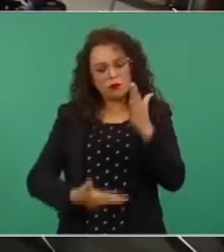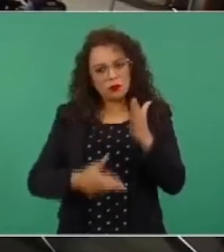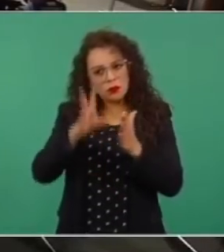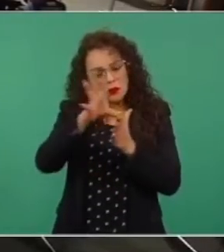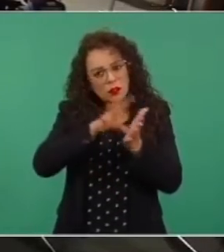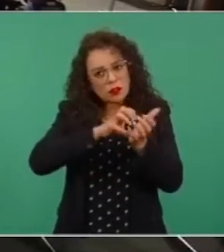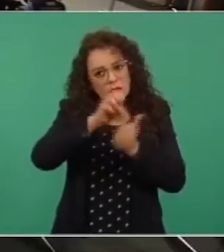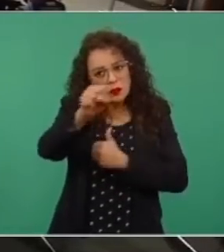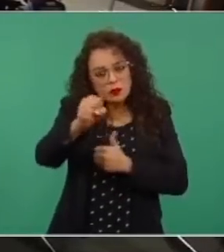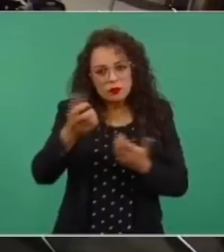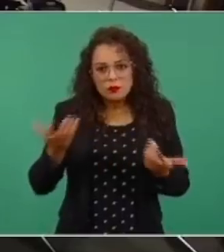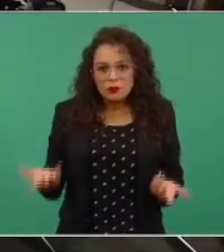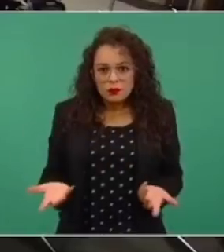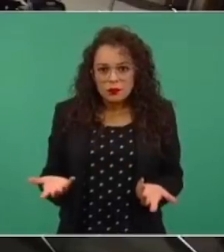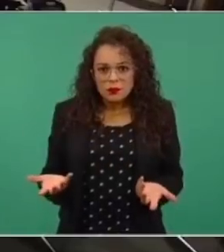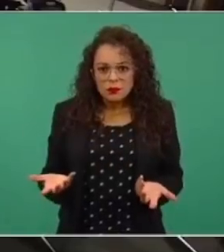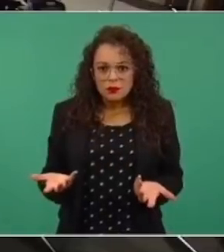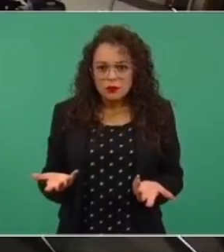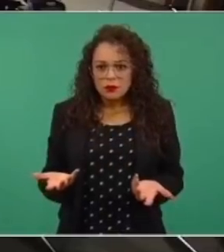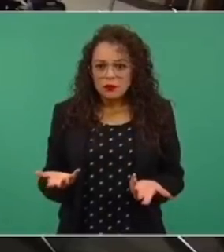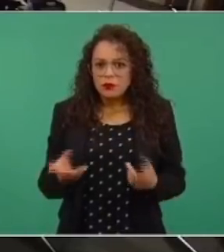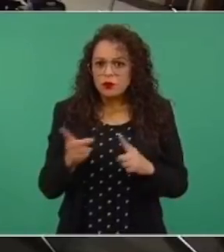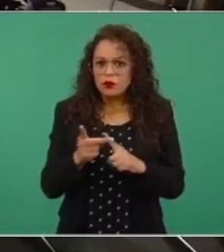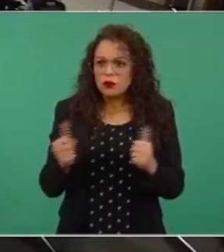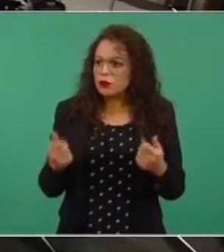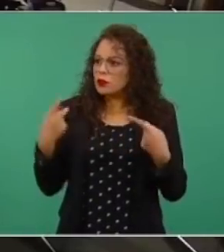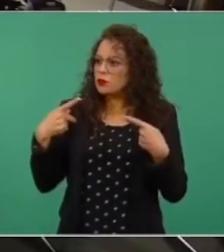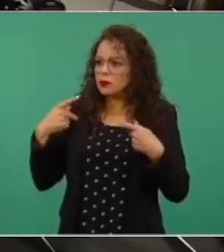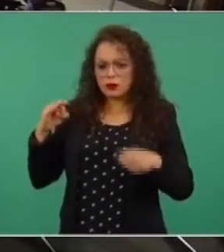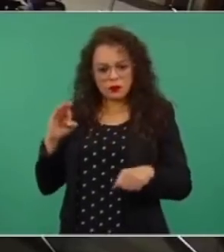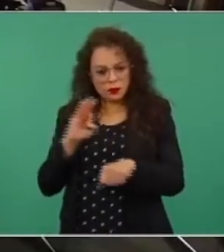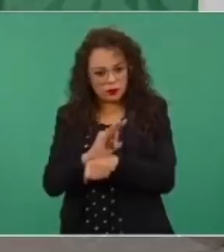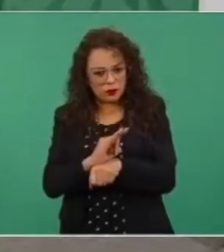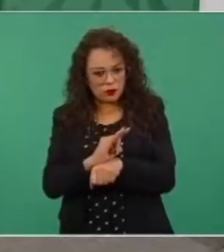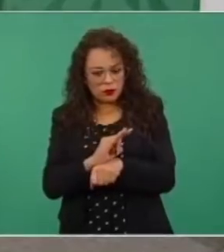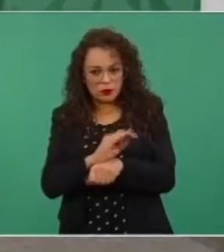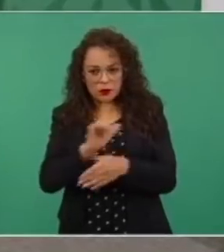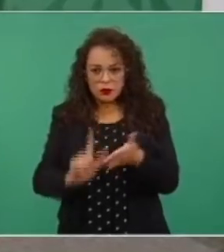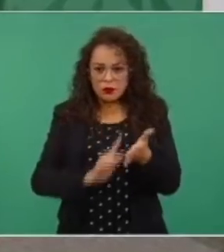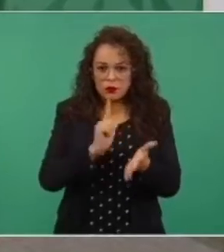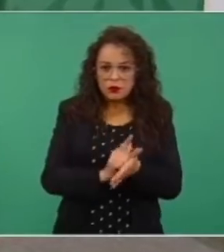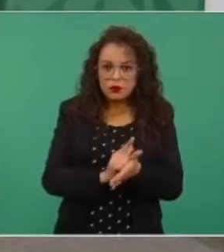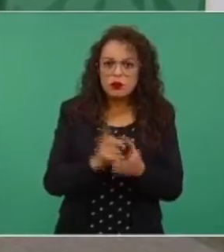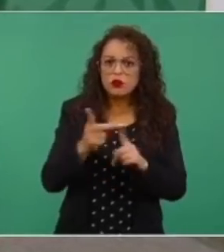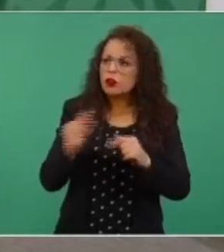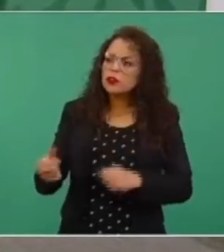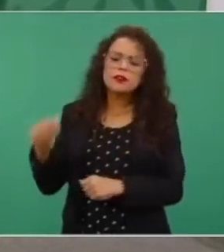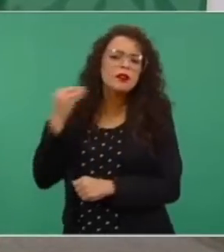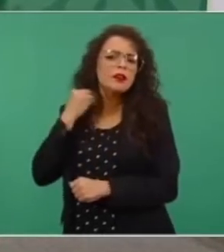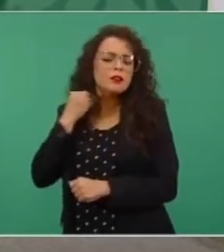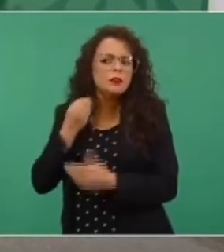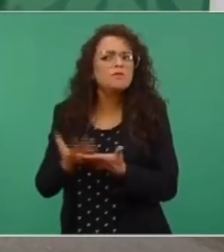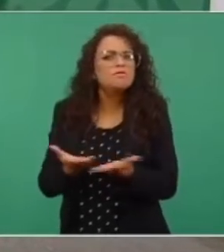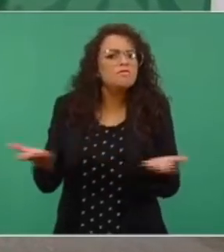están los constitucionalistas? ¿Dónde están los abogados?